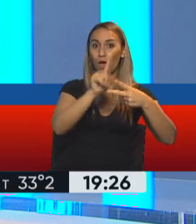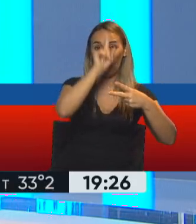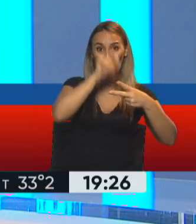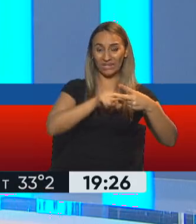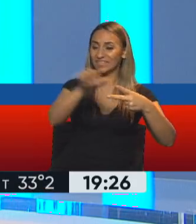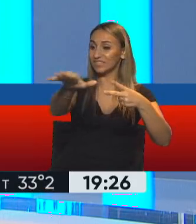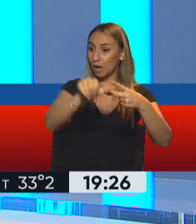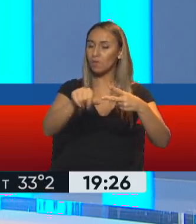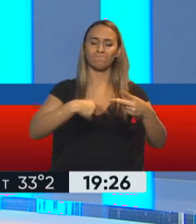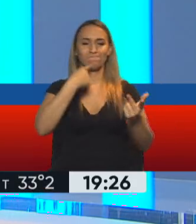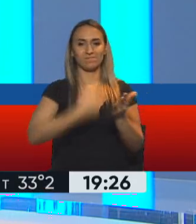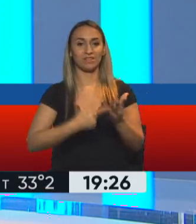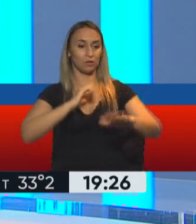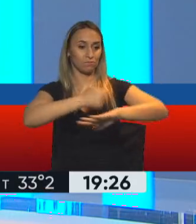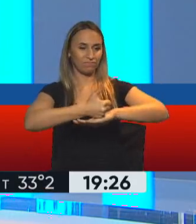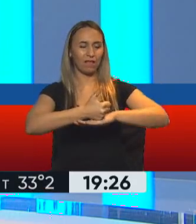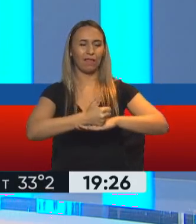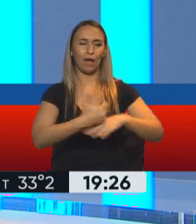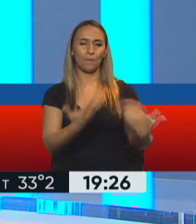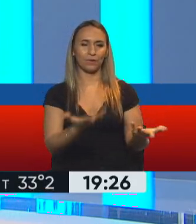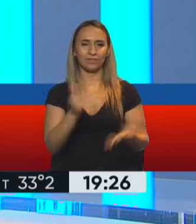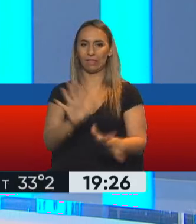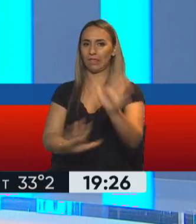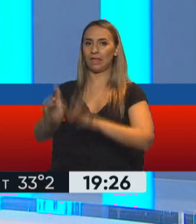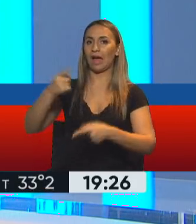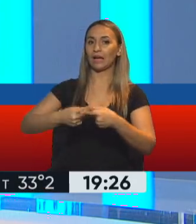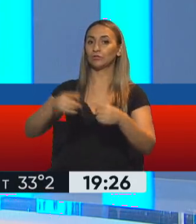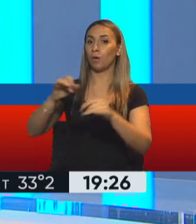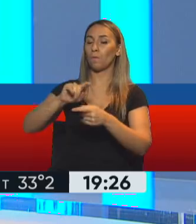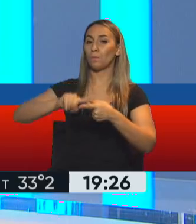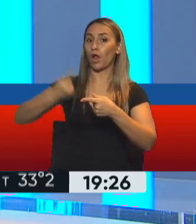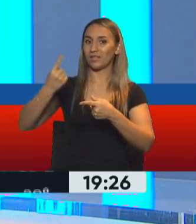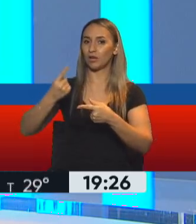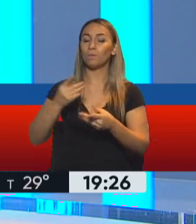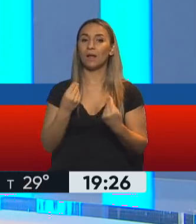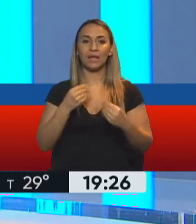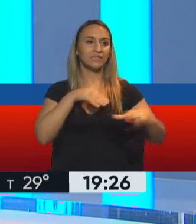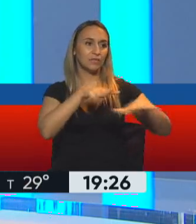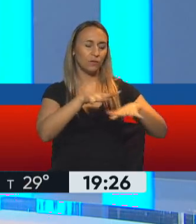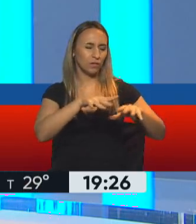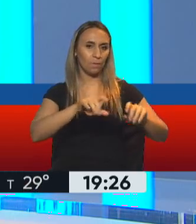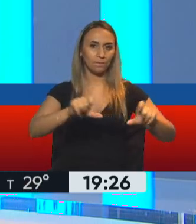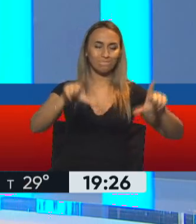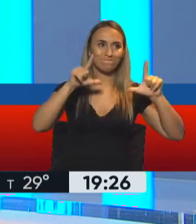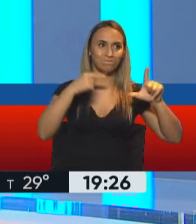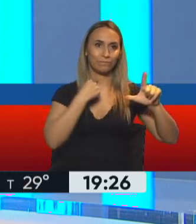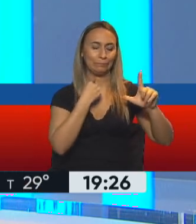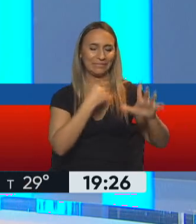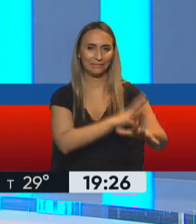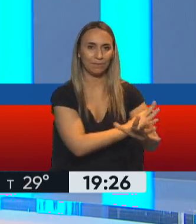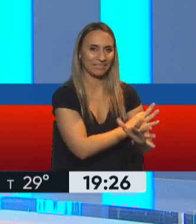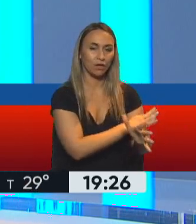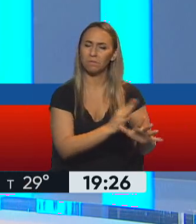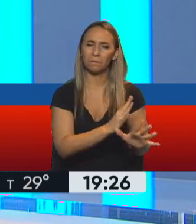presentarse, decidieron transformar eso en un acto político para justamente desactivar la bomba judicial, que se transforme en un eslabón más de la cadena de